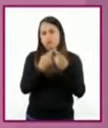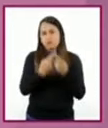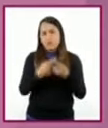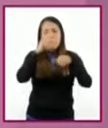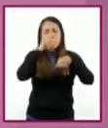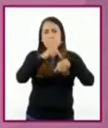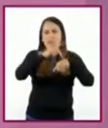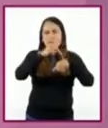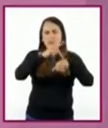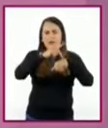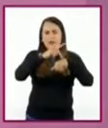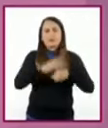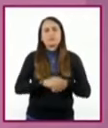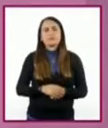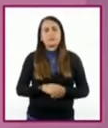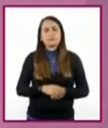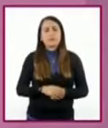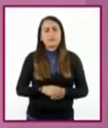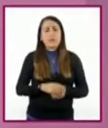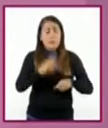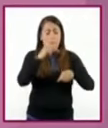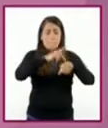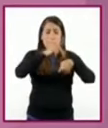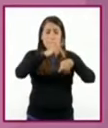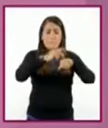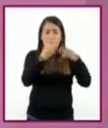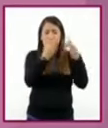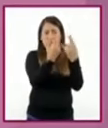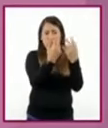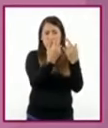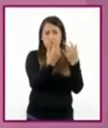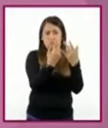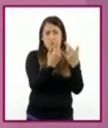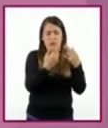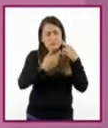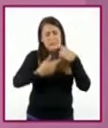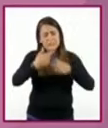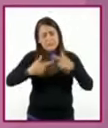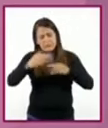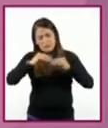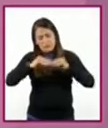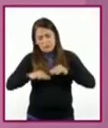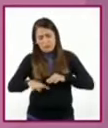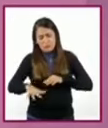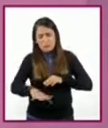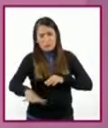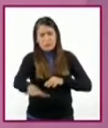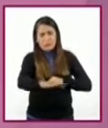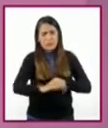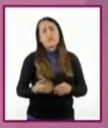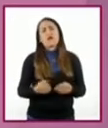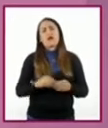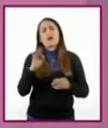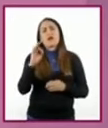rocas. La erosión de estas regresa lentamente el fósforo al ambiente.